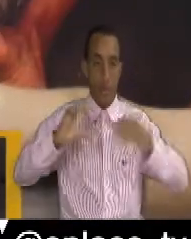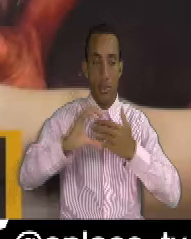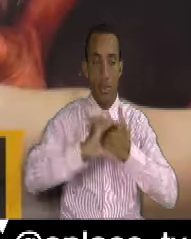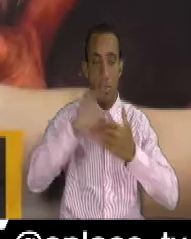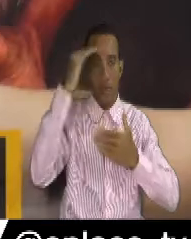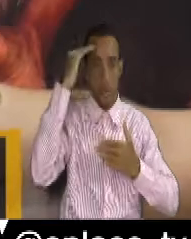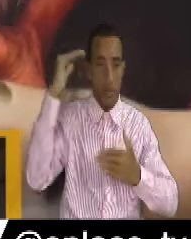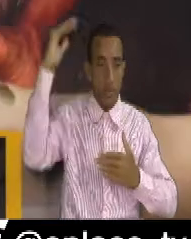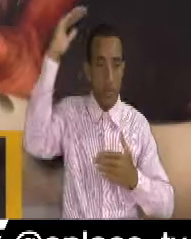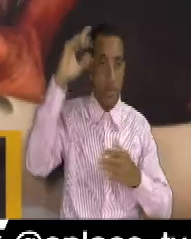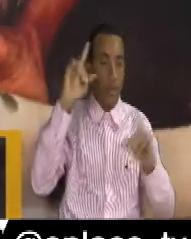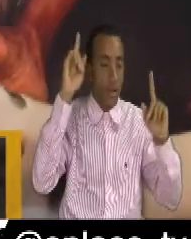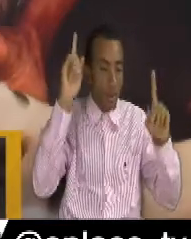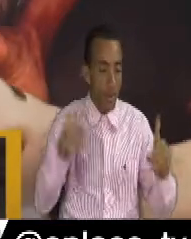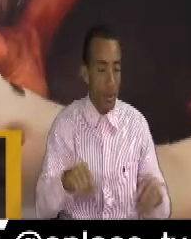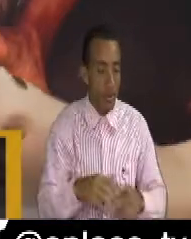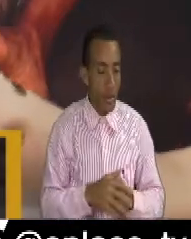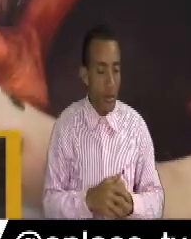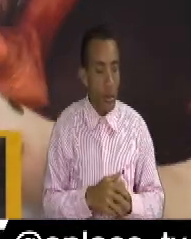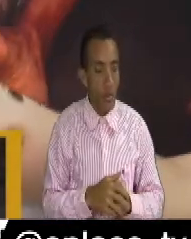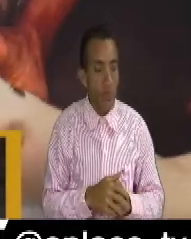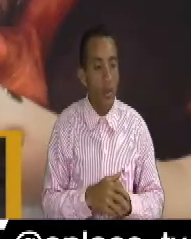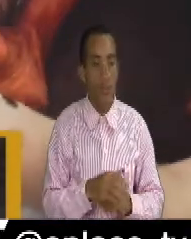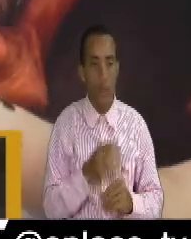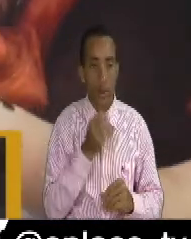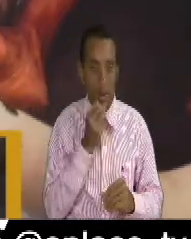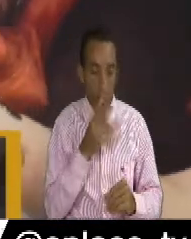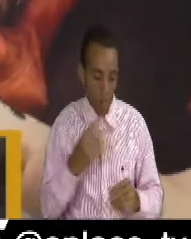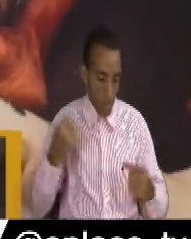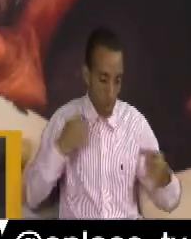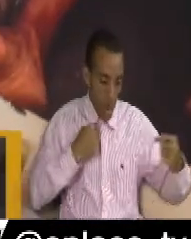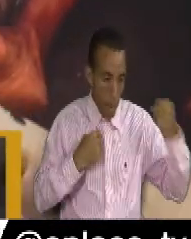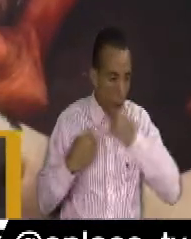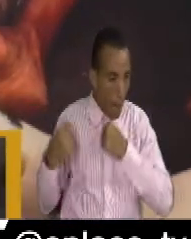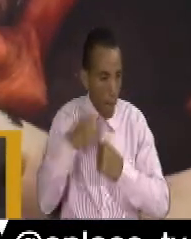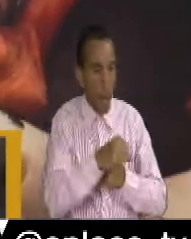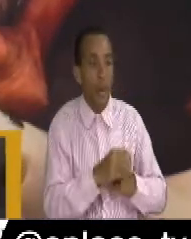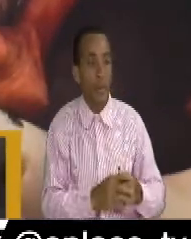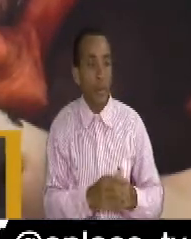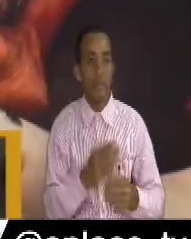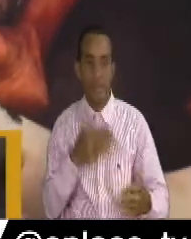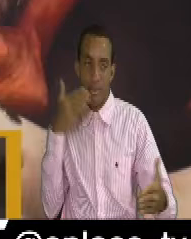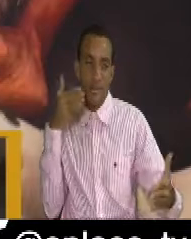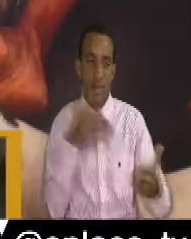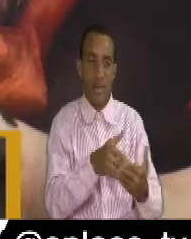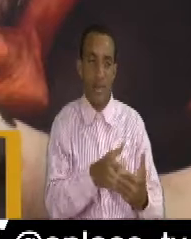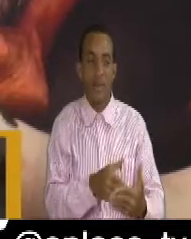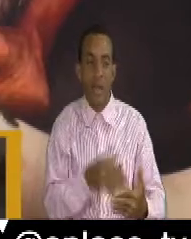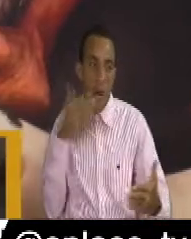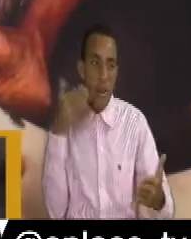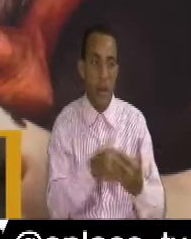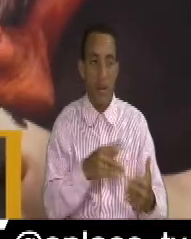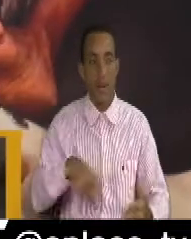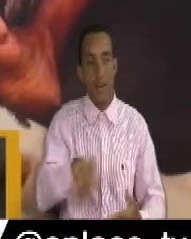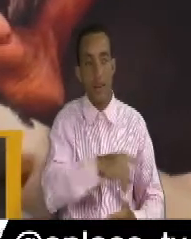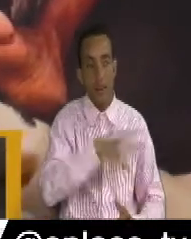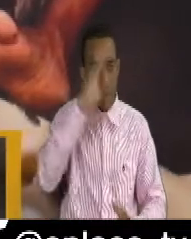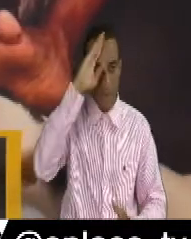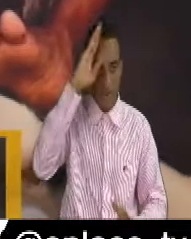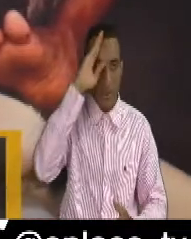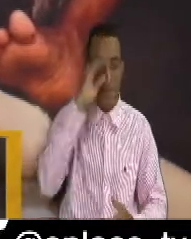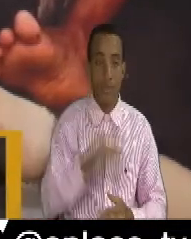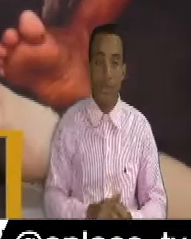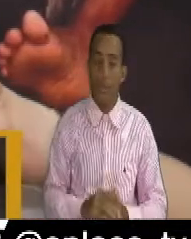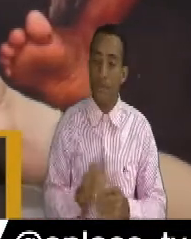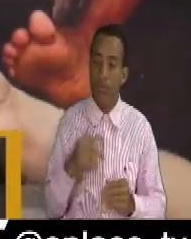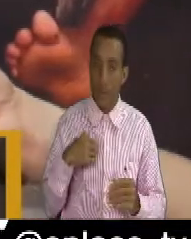golpes visibles, queriendo interponer una denuncia contra estos agentes de policía ante la Procuraduría. ¿Qué hace CREDOS? CREDOS